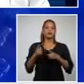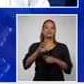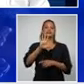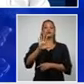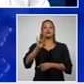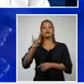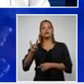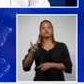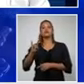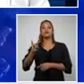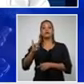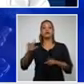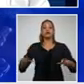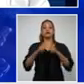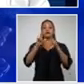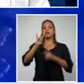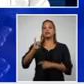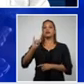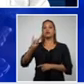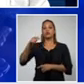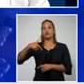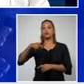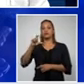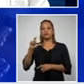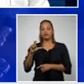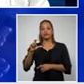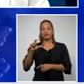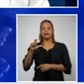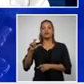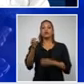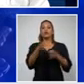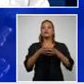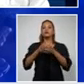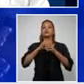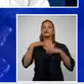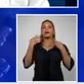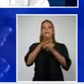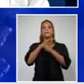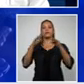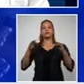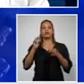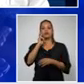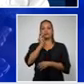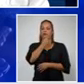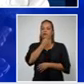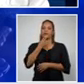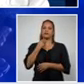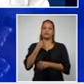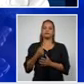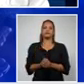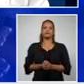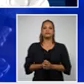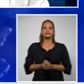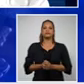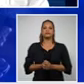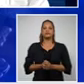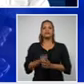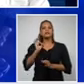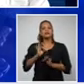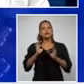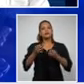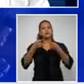Jóvenes Comunistas y el 60 de la Organización de Pioneros José Martí, que además nos han acompañado en todo este